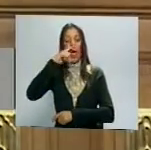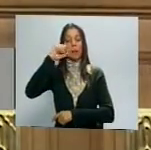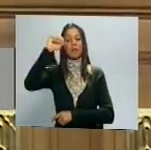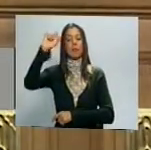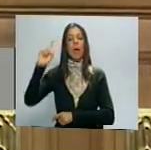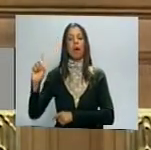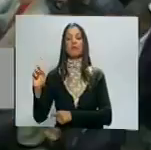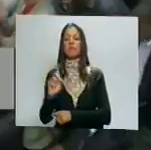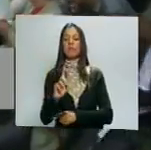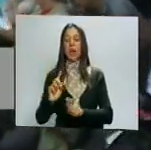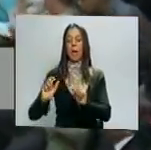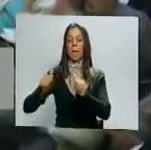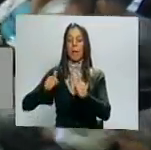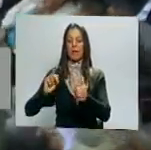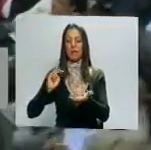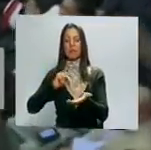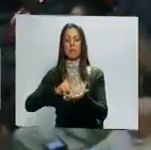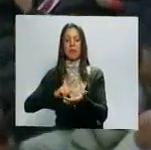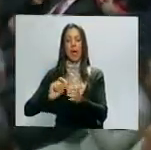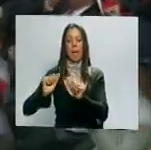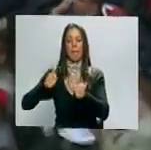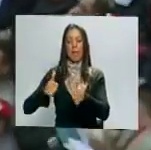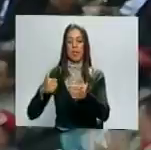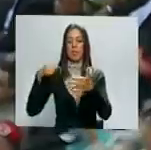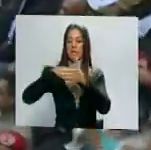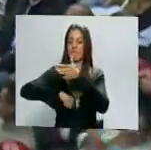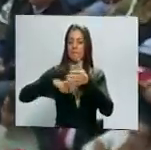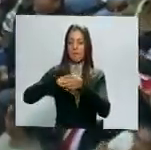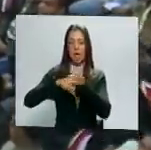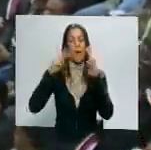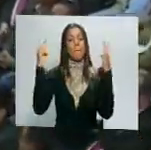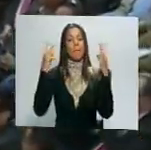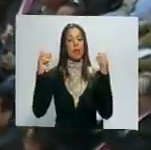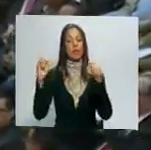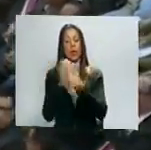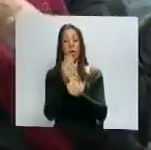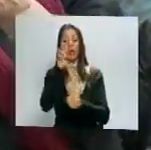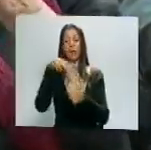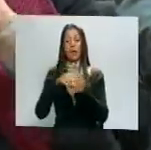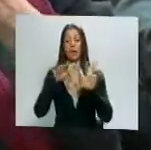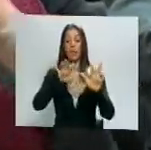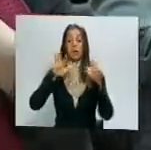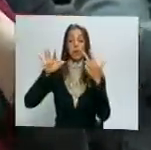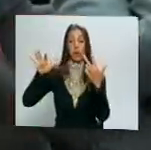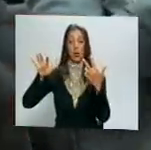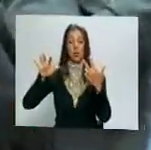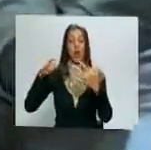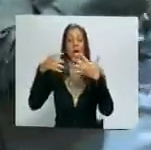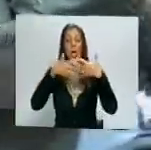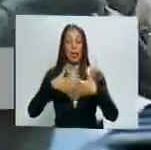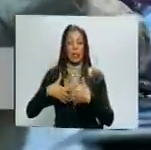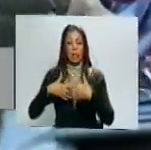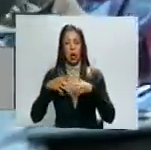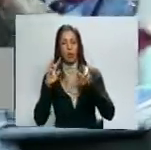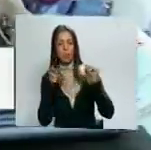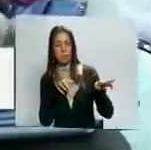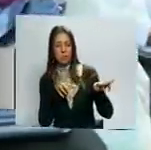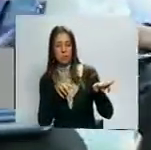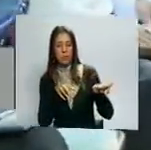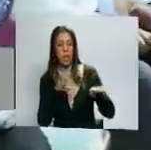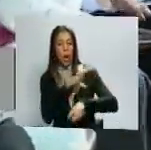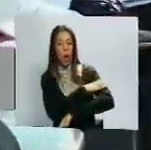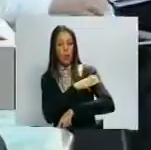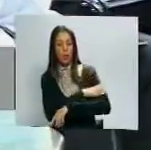Maduro, es el inicio de la batalla por las grandes victorias del año 2018. Que el imperio sepa, que sus aliados